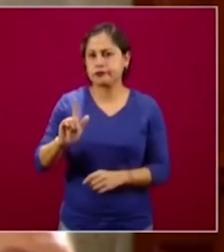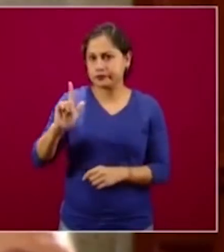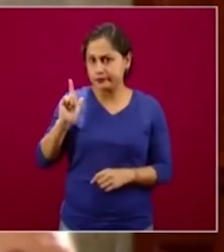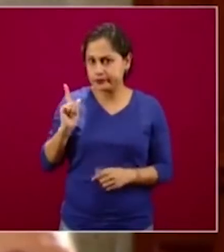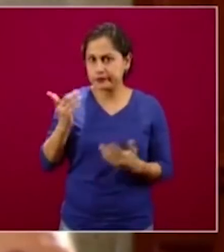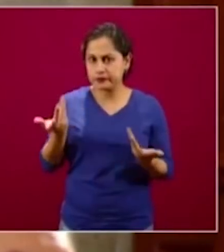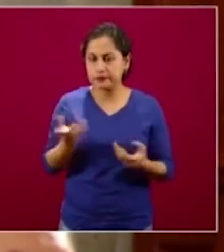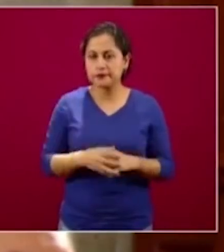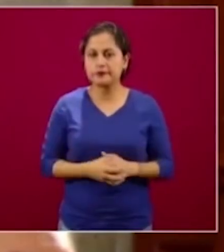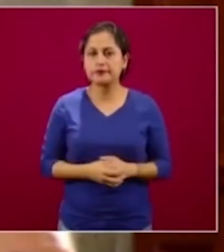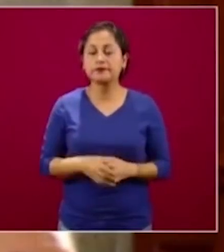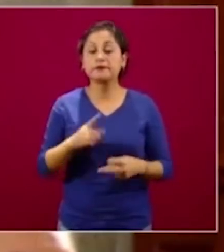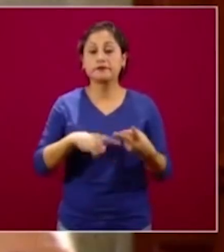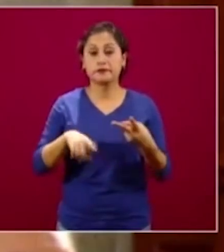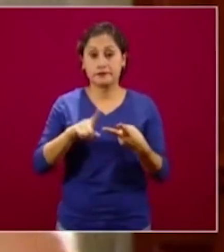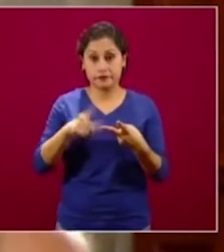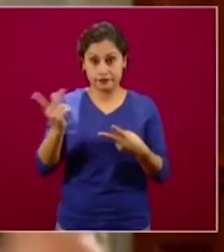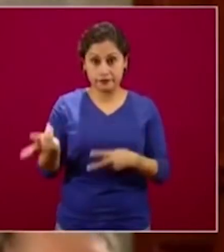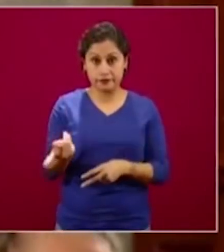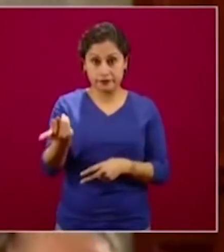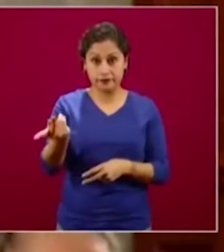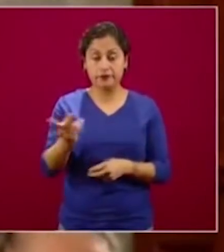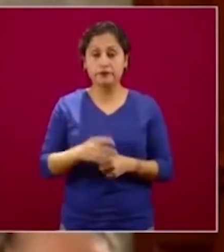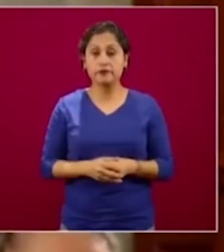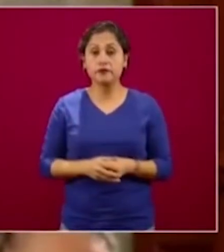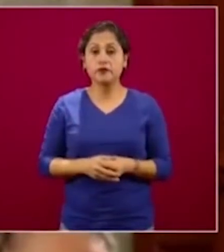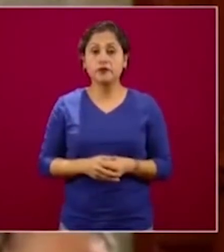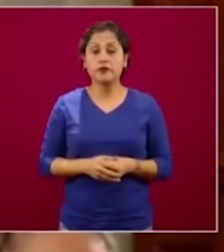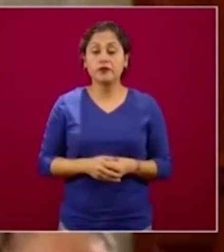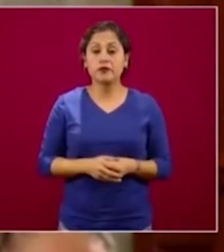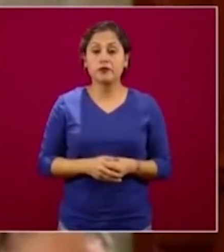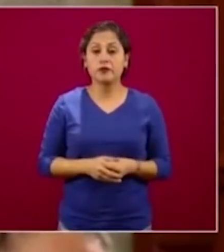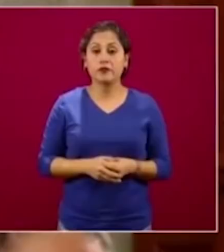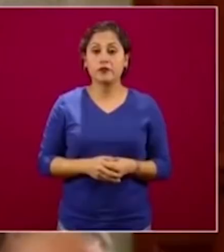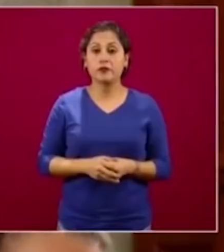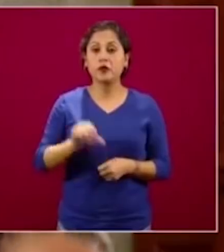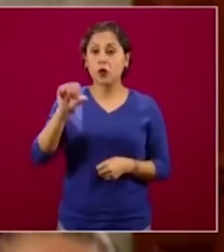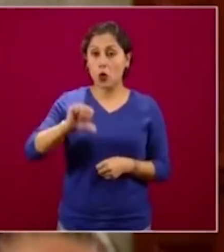Y la segunda pregunta es, hoy por la mañana